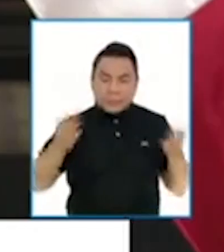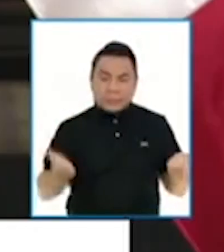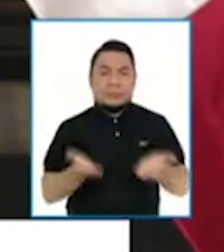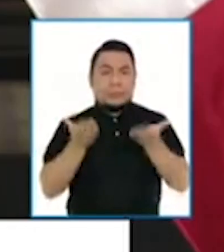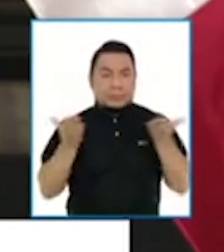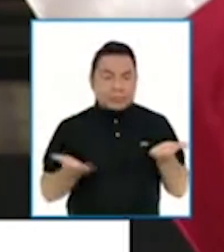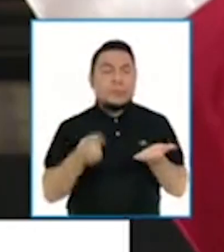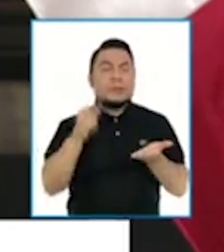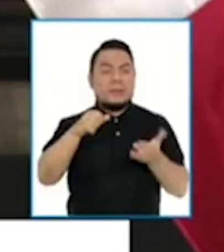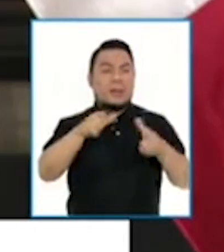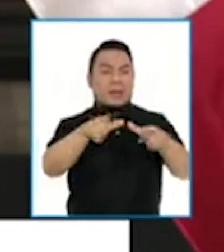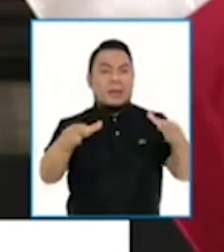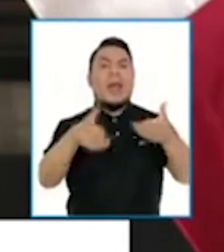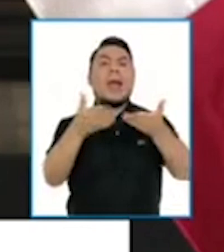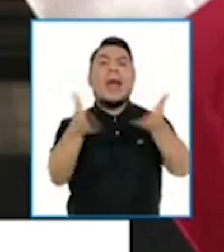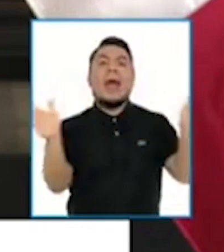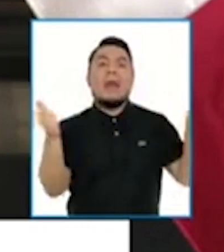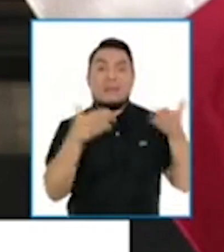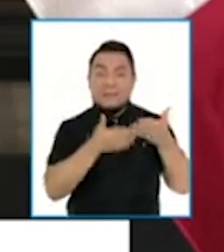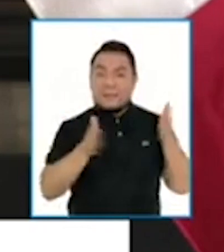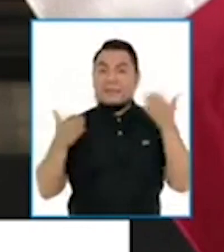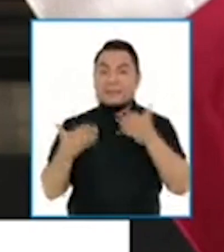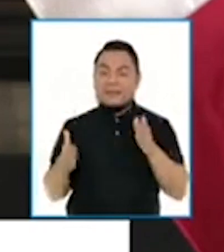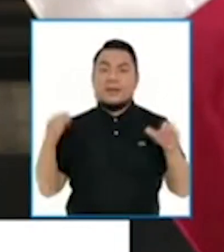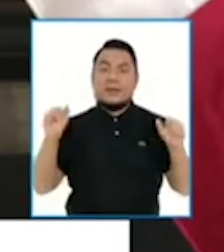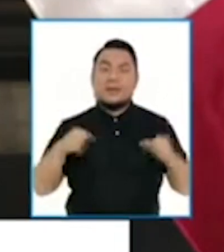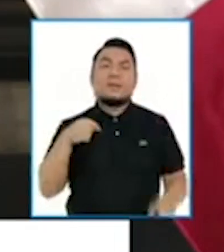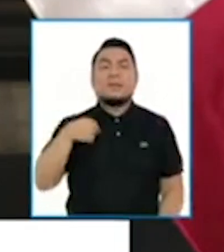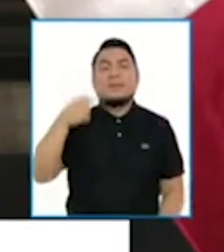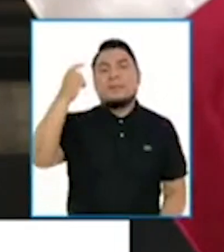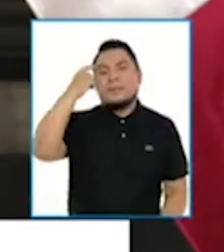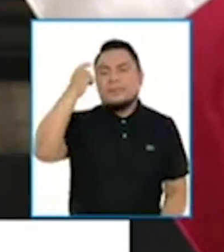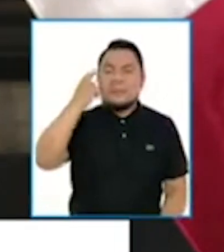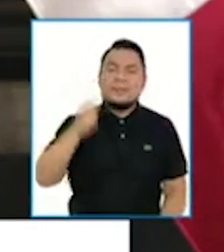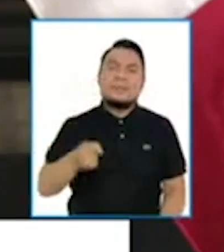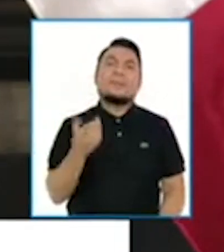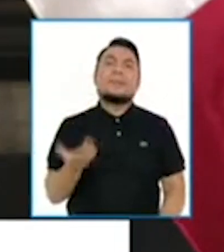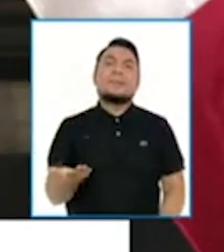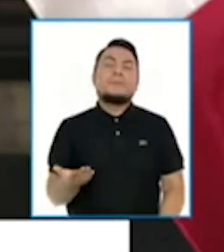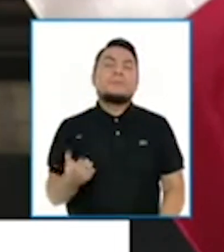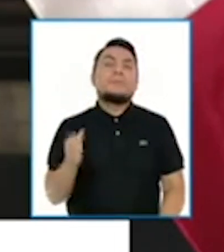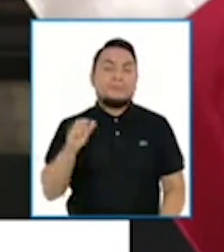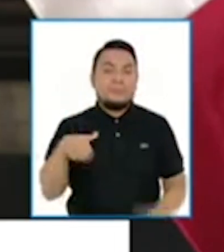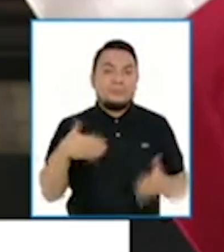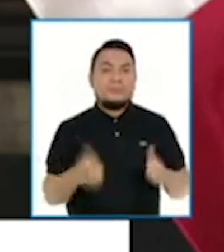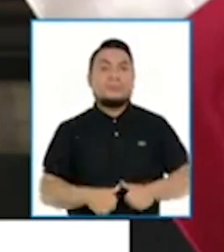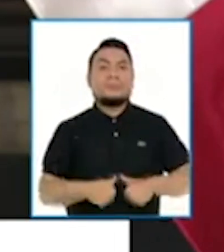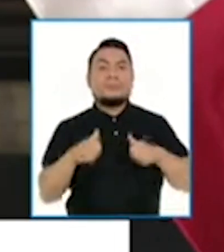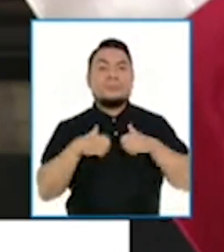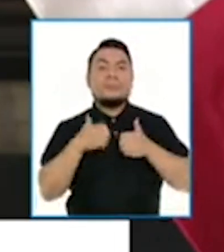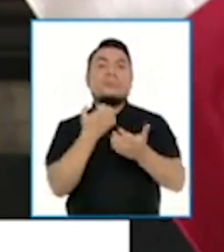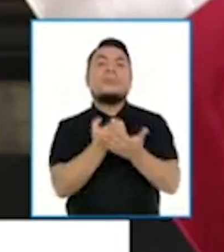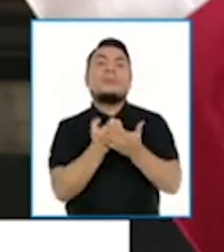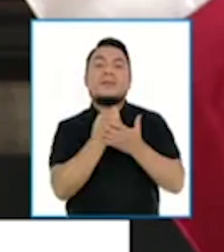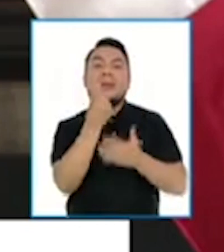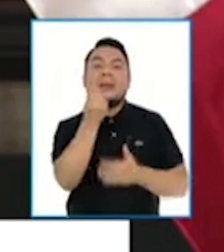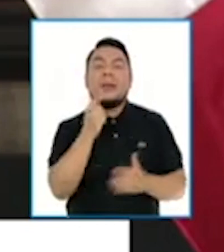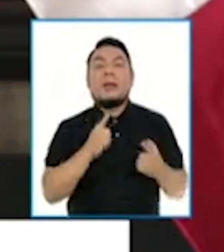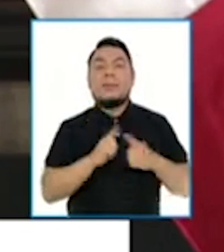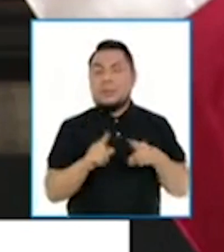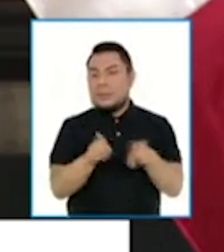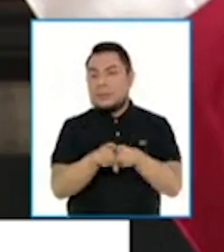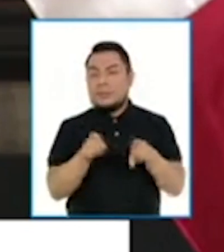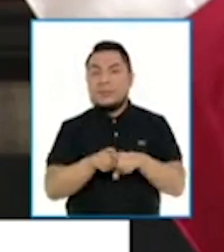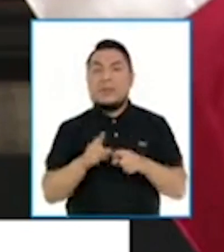espacios abiertos como una alternativa a la vida económica, pero también